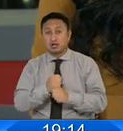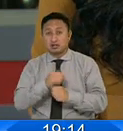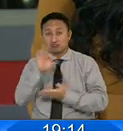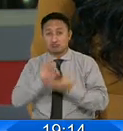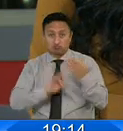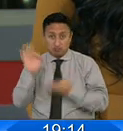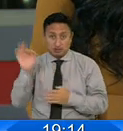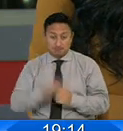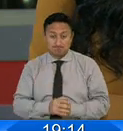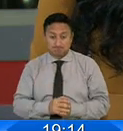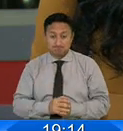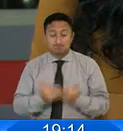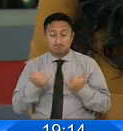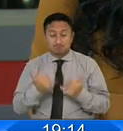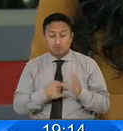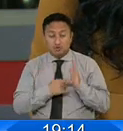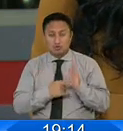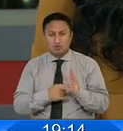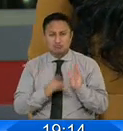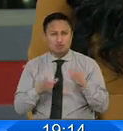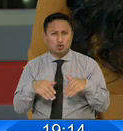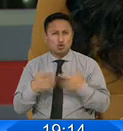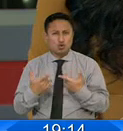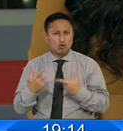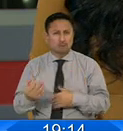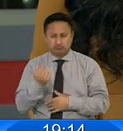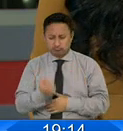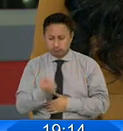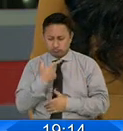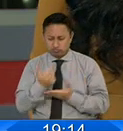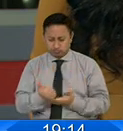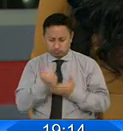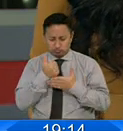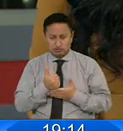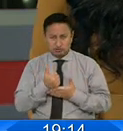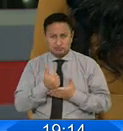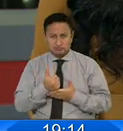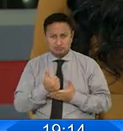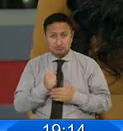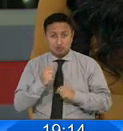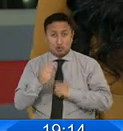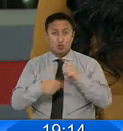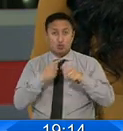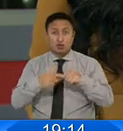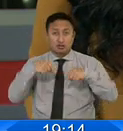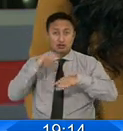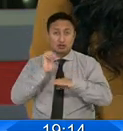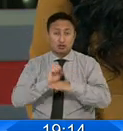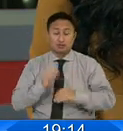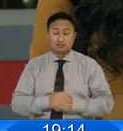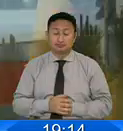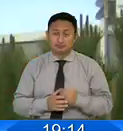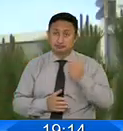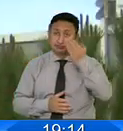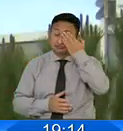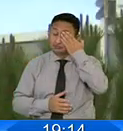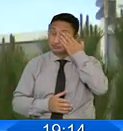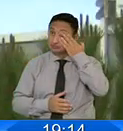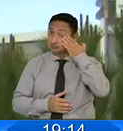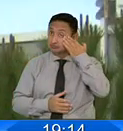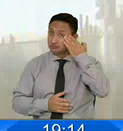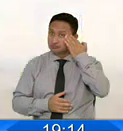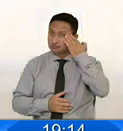a continuación les contamos cómo funciona el medicamento oral y cuando llegaría al ecuador la